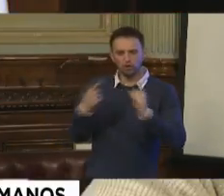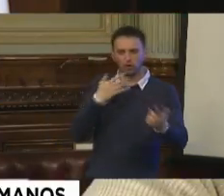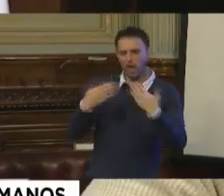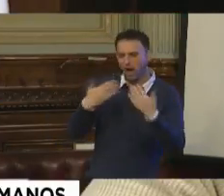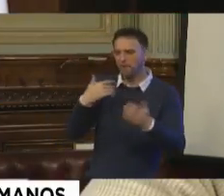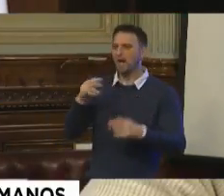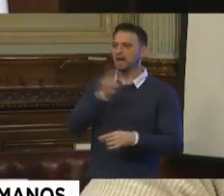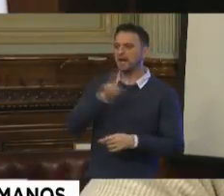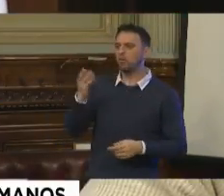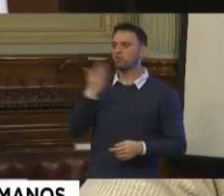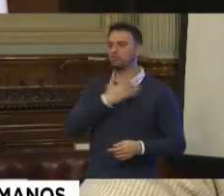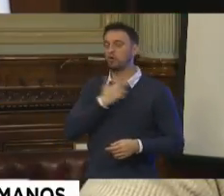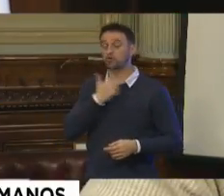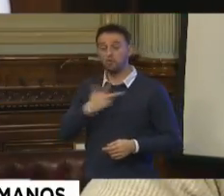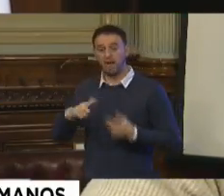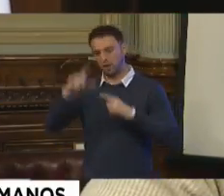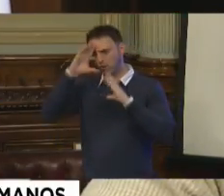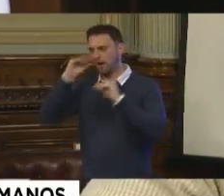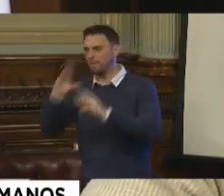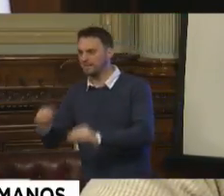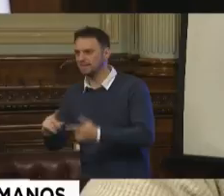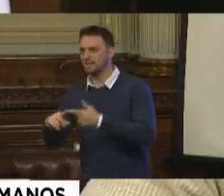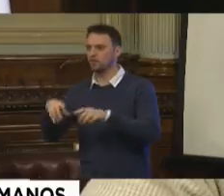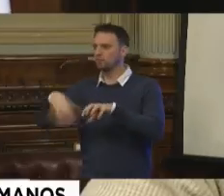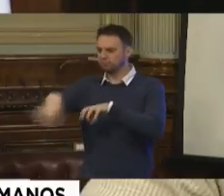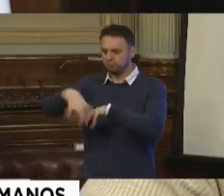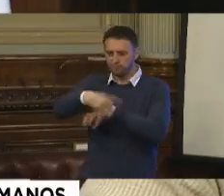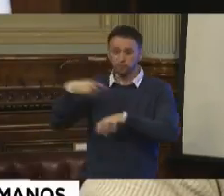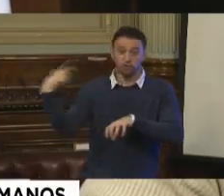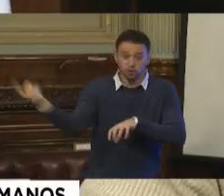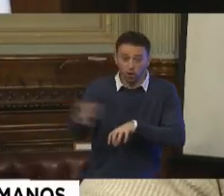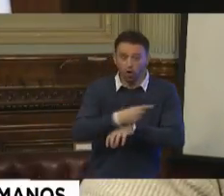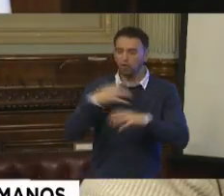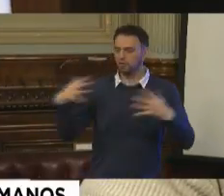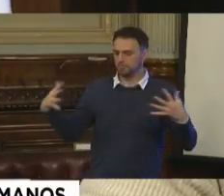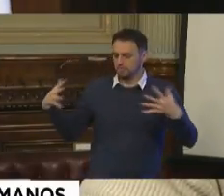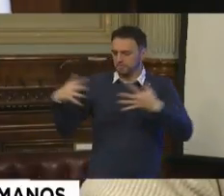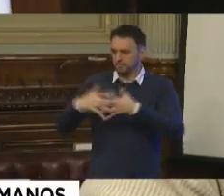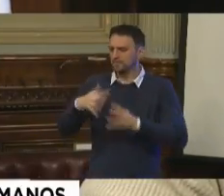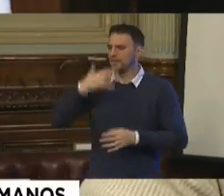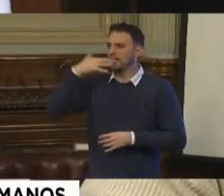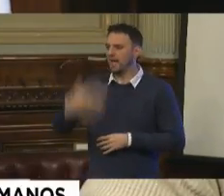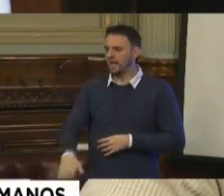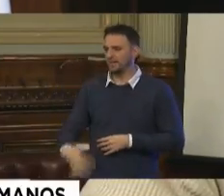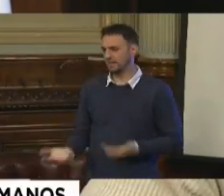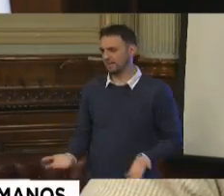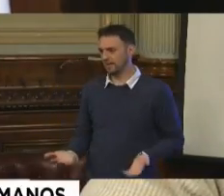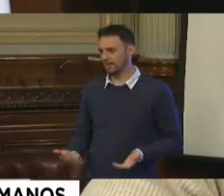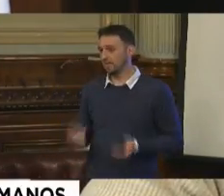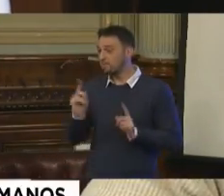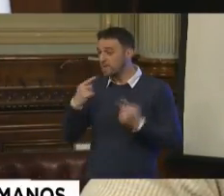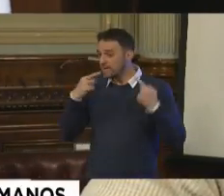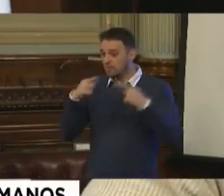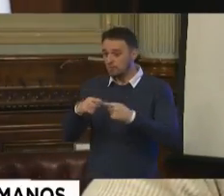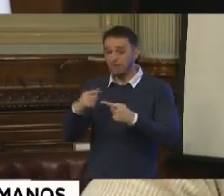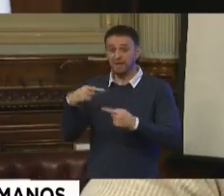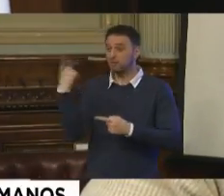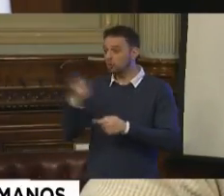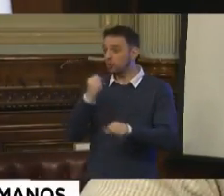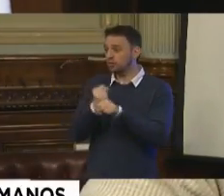entre recursos humanos capacitación y todas las direcciones que puedan ser parte de tener una visión